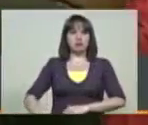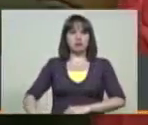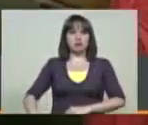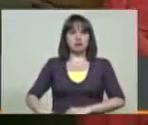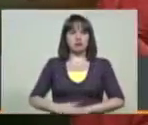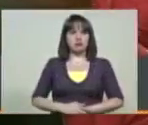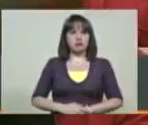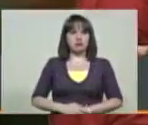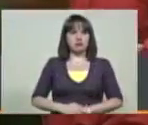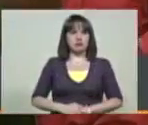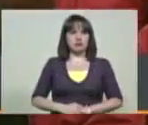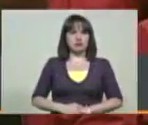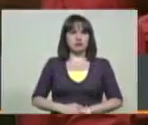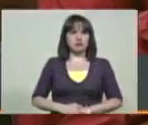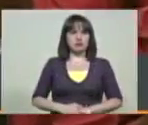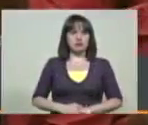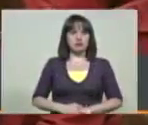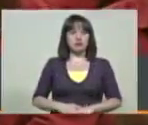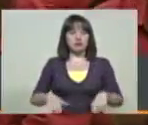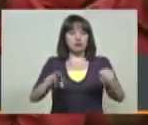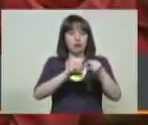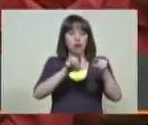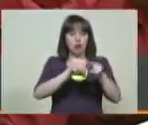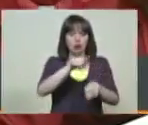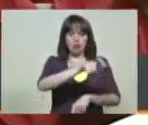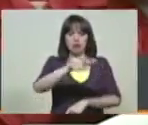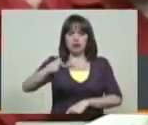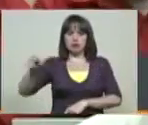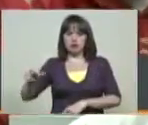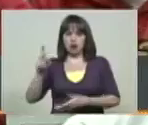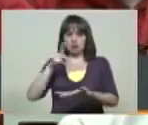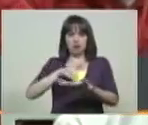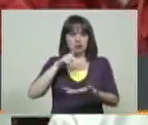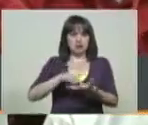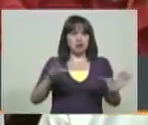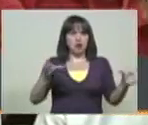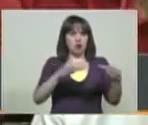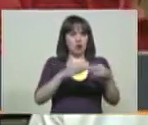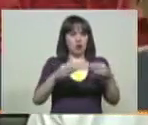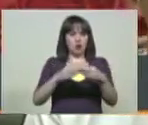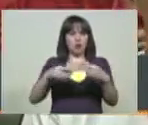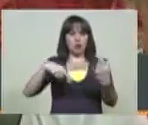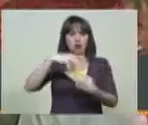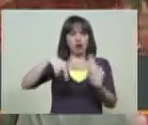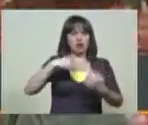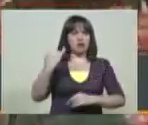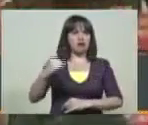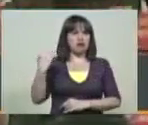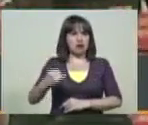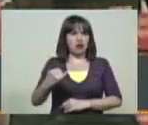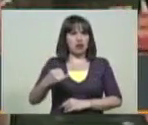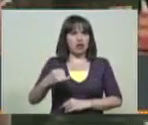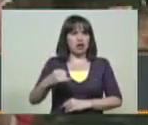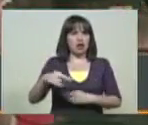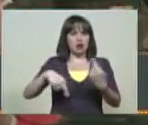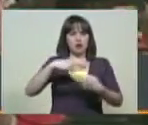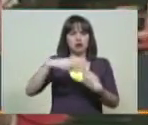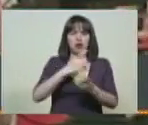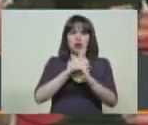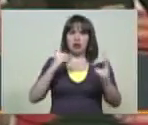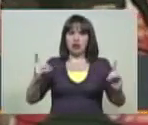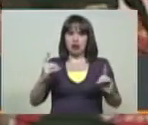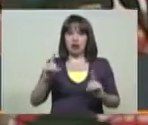es por ello que las delegadas y los delegados de partidos de la izquierda revolucionaria del mundo declaramos uno